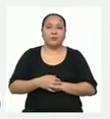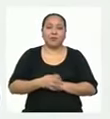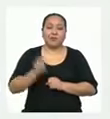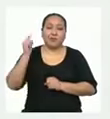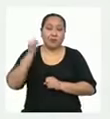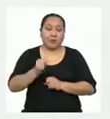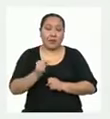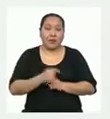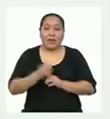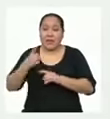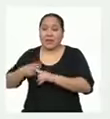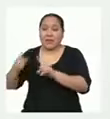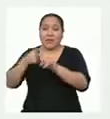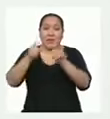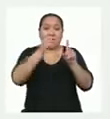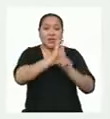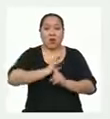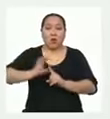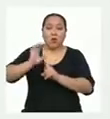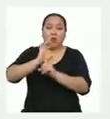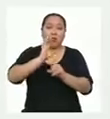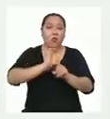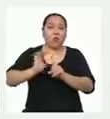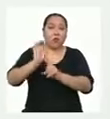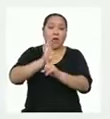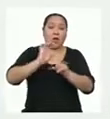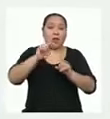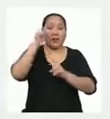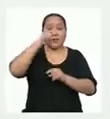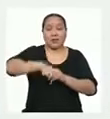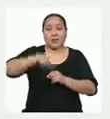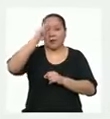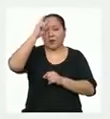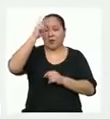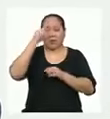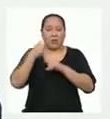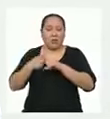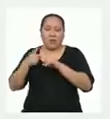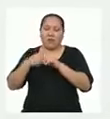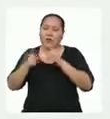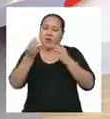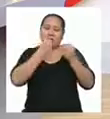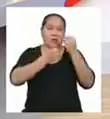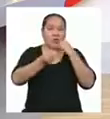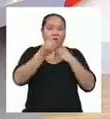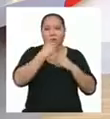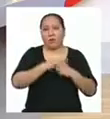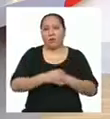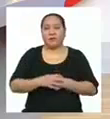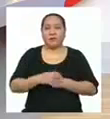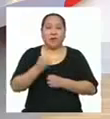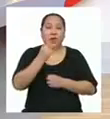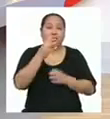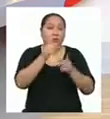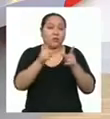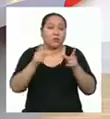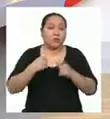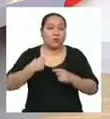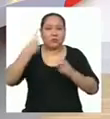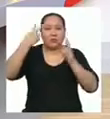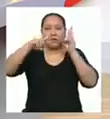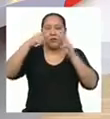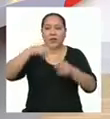Y es que la diversidad cultural hace del Perú un país de exquisita y variada gastronomía. En algún lugar vi que la